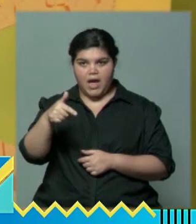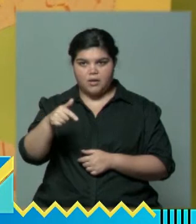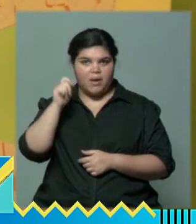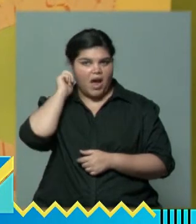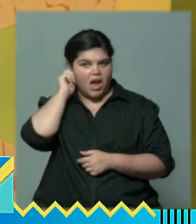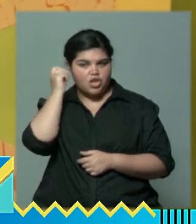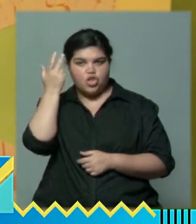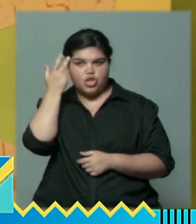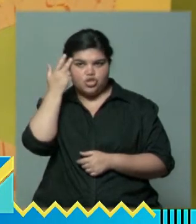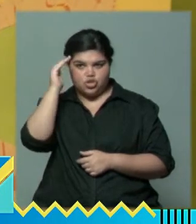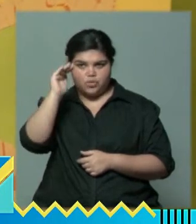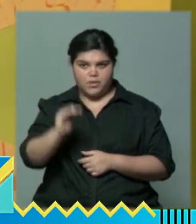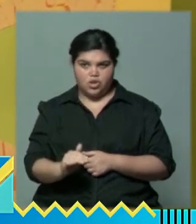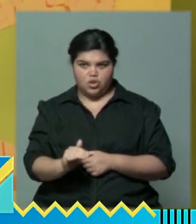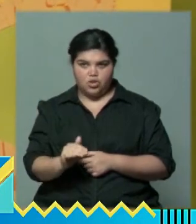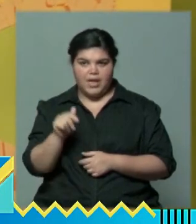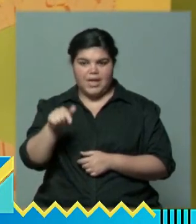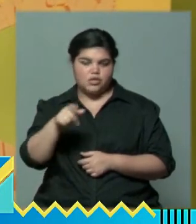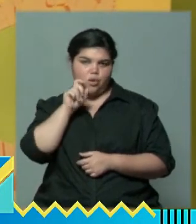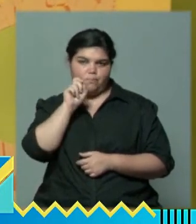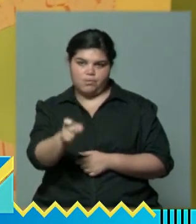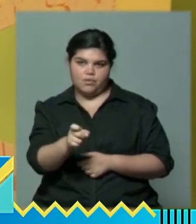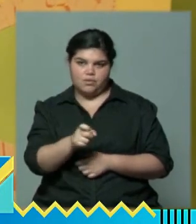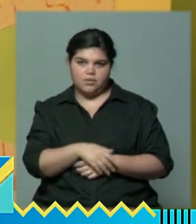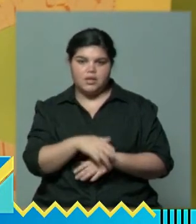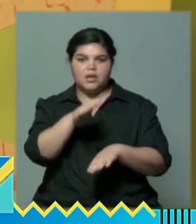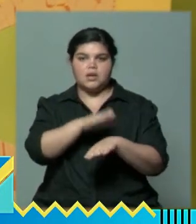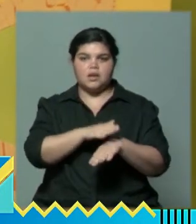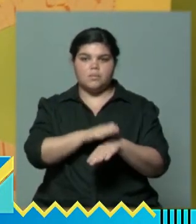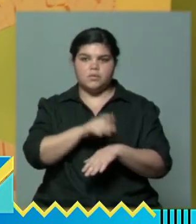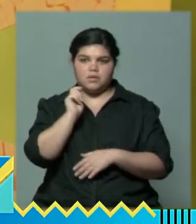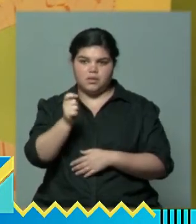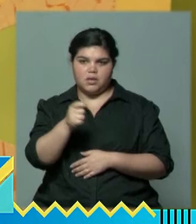años y que el responsable es el padre de ese menor.